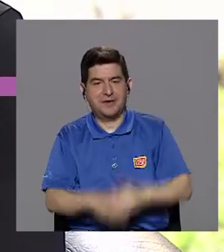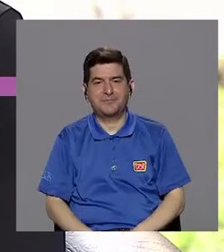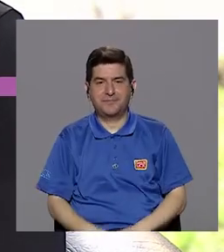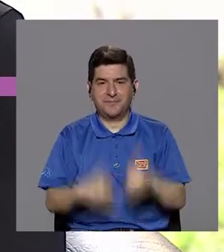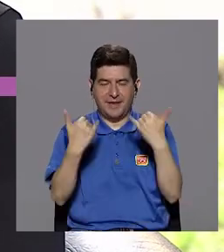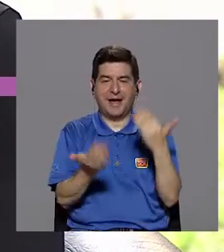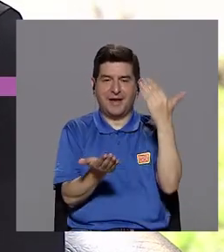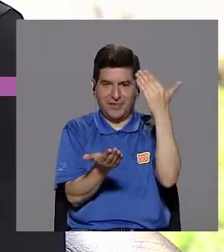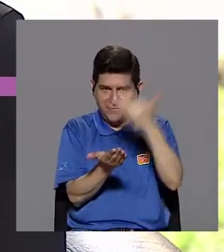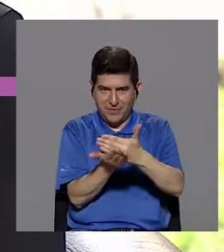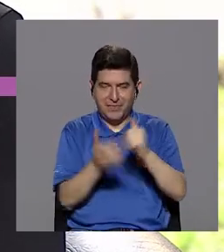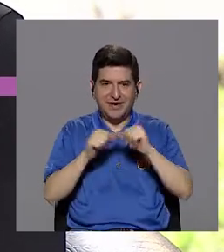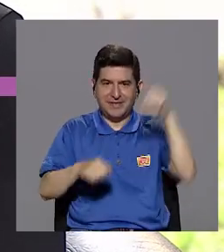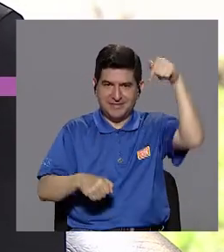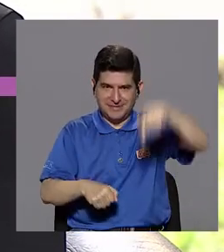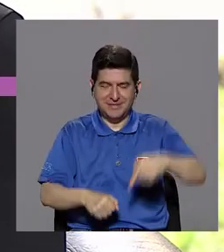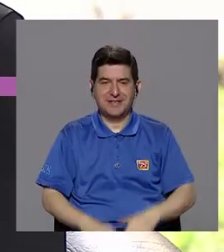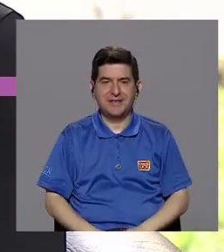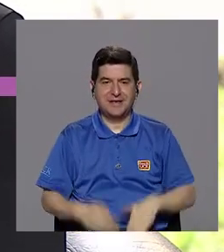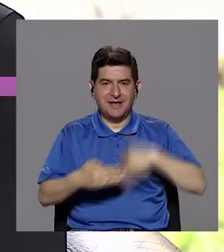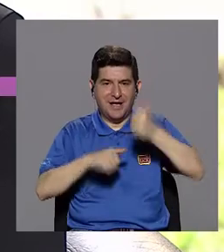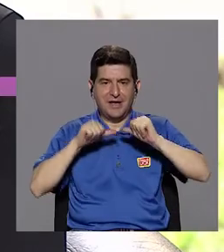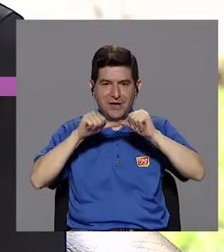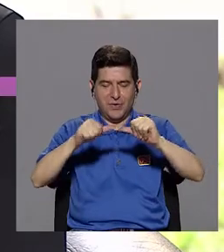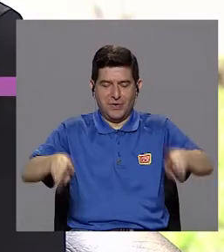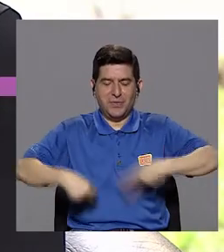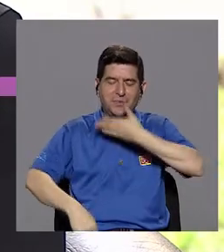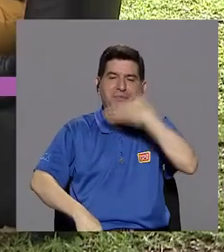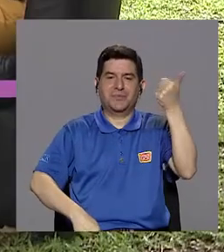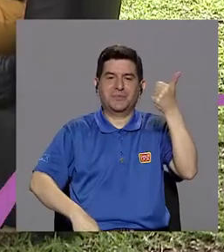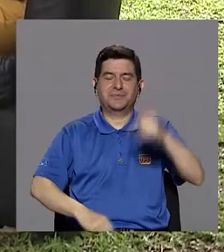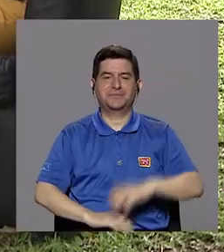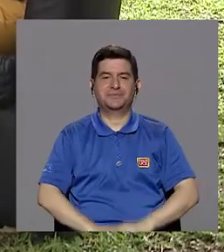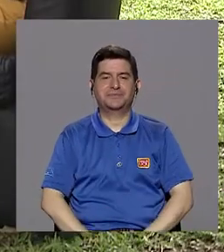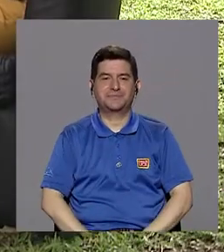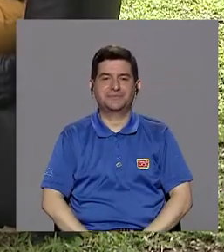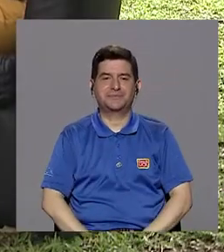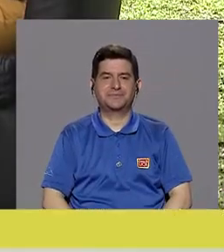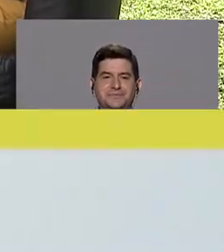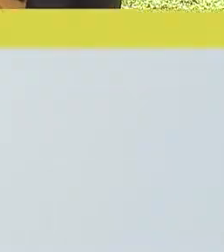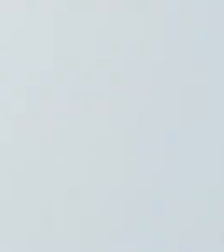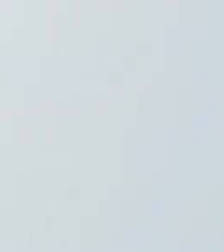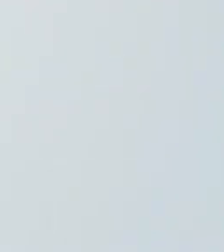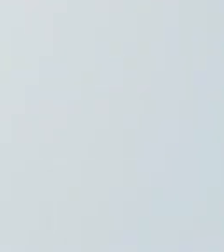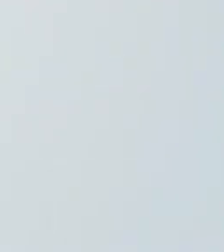hacer una pausa, quédese con nosotros y ya regresamos con más de Vivir Mejor.